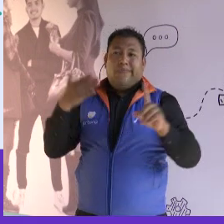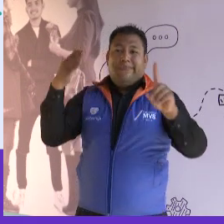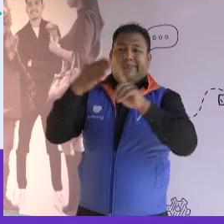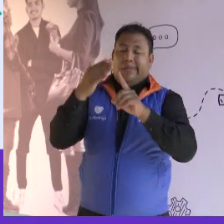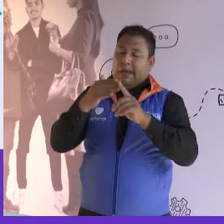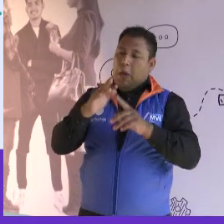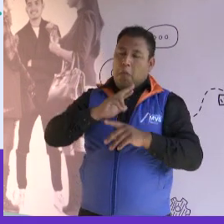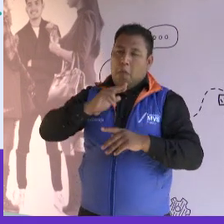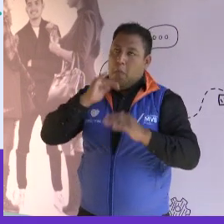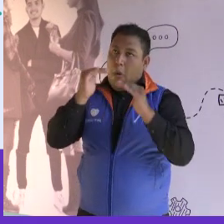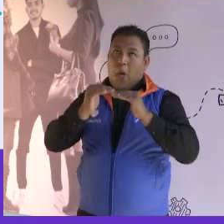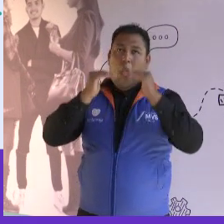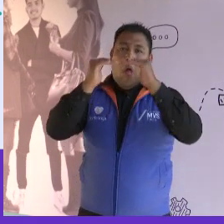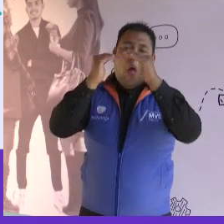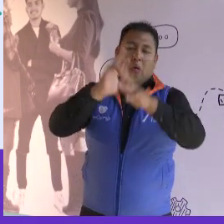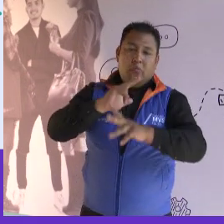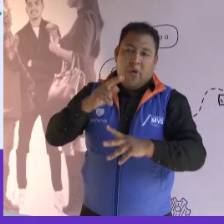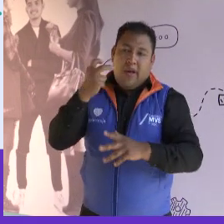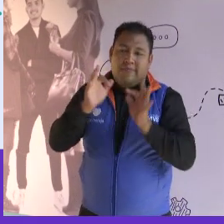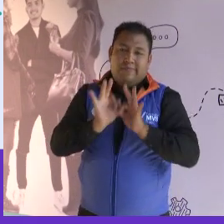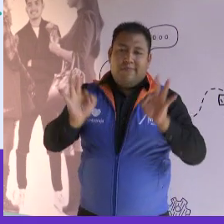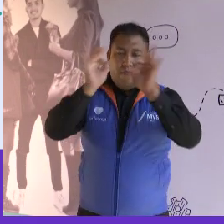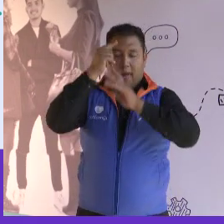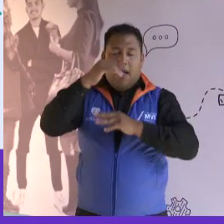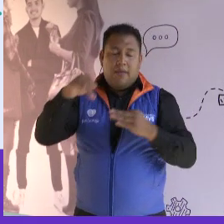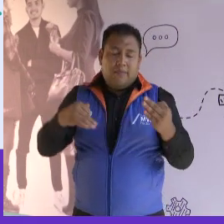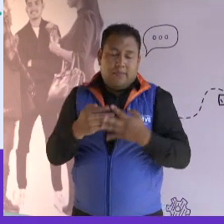importante para participar, ¿no?